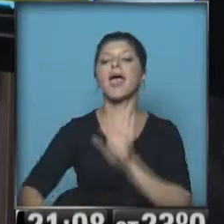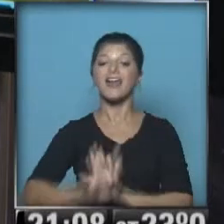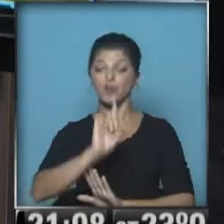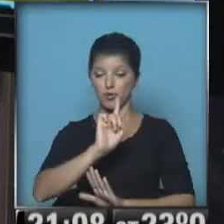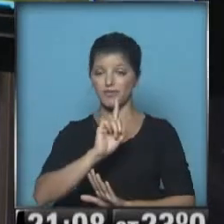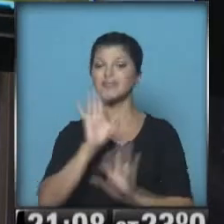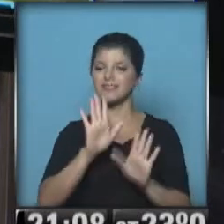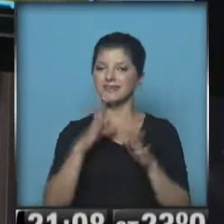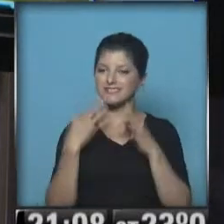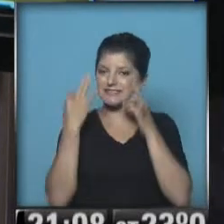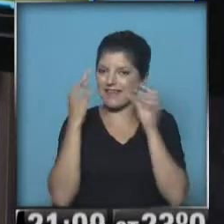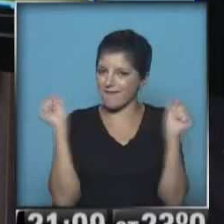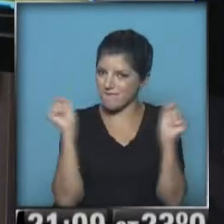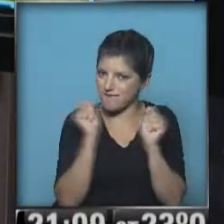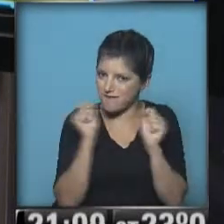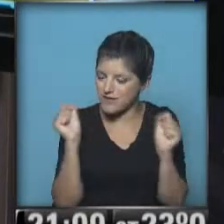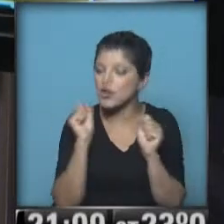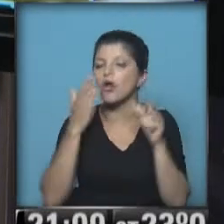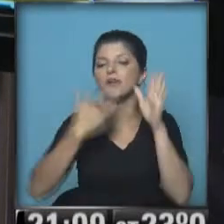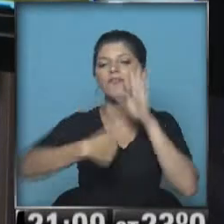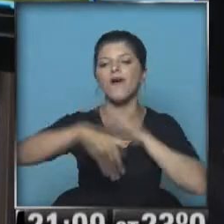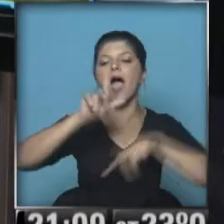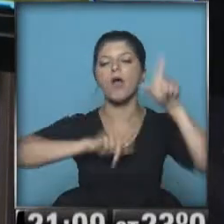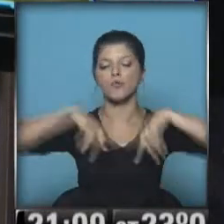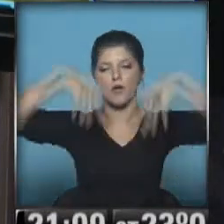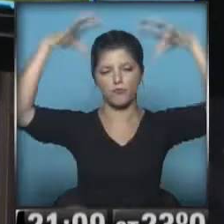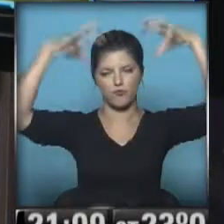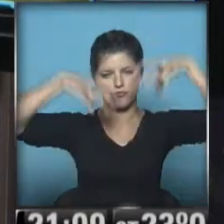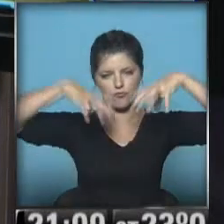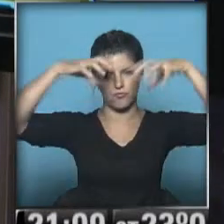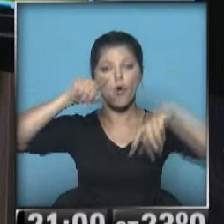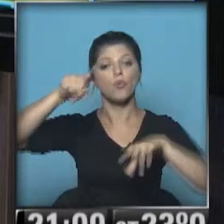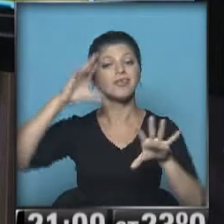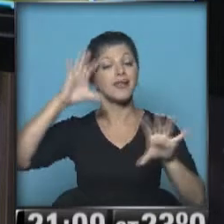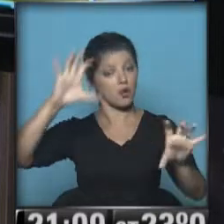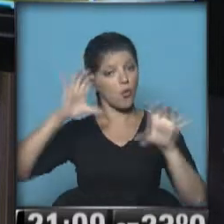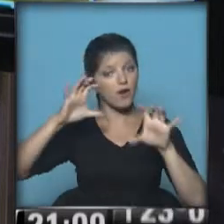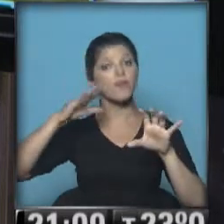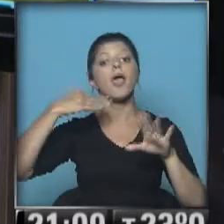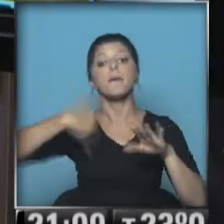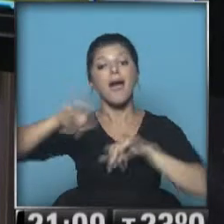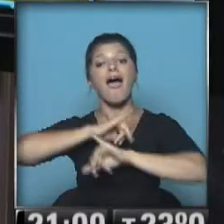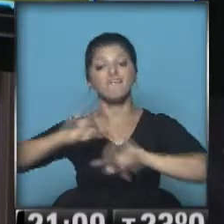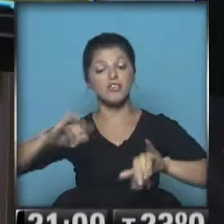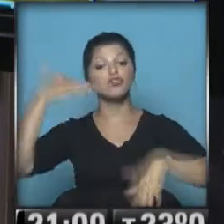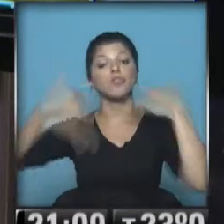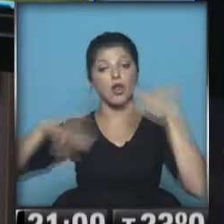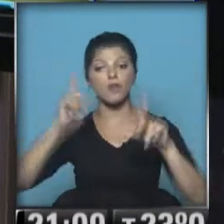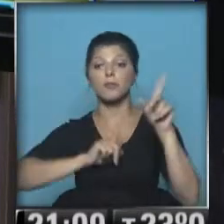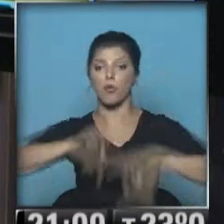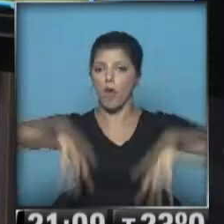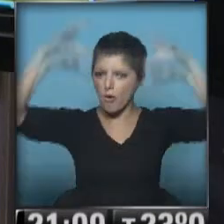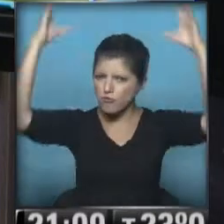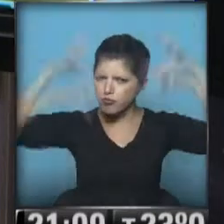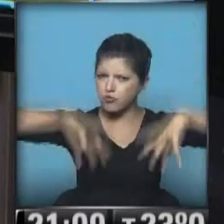llega este frente frío y va a generar algunas tormentas en forma aislada. Recuerden que continúa vigente un aviso de alerta por tormentas muy fuertes entre